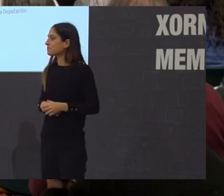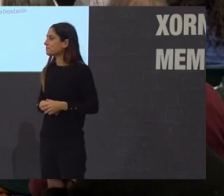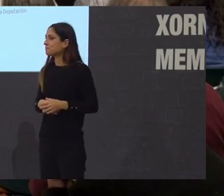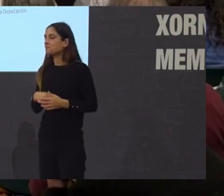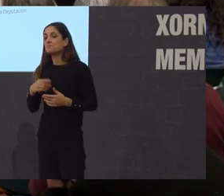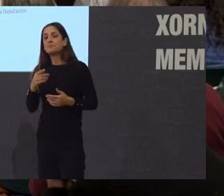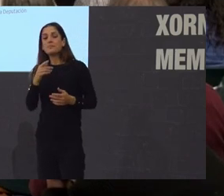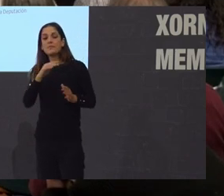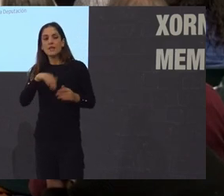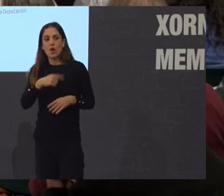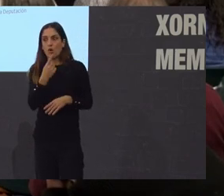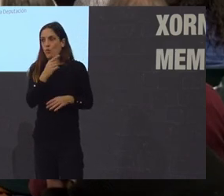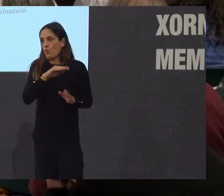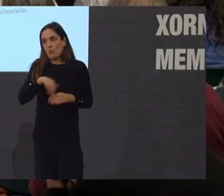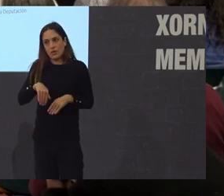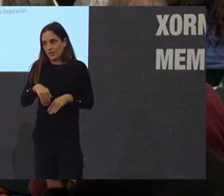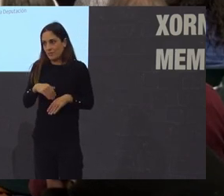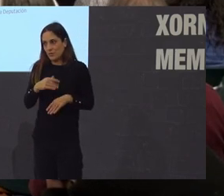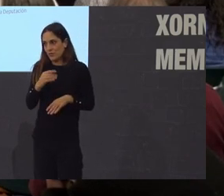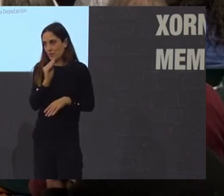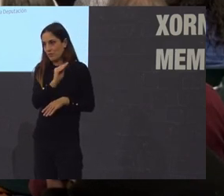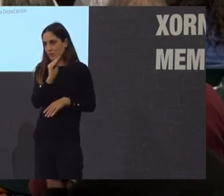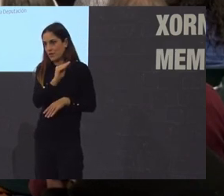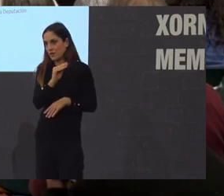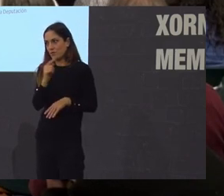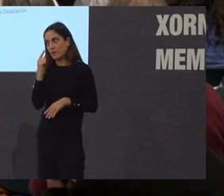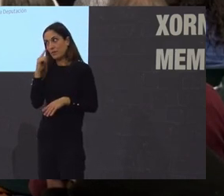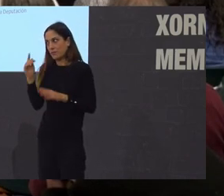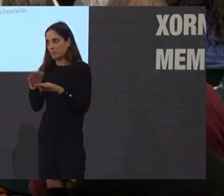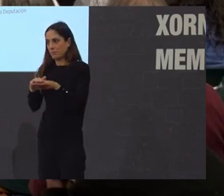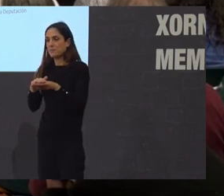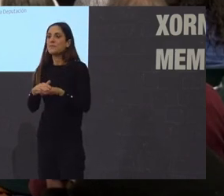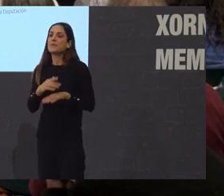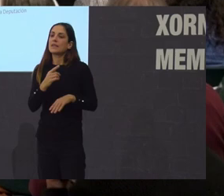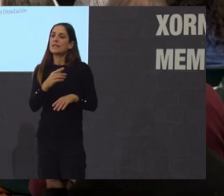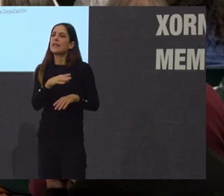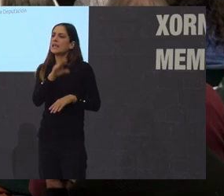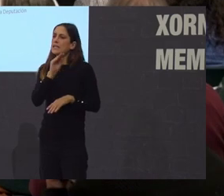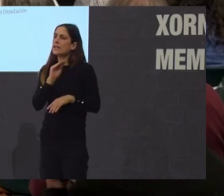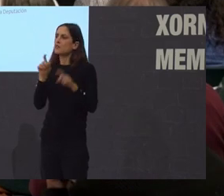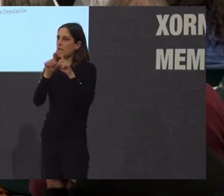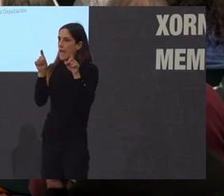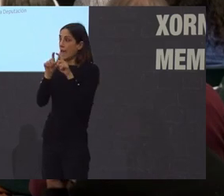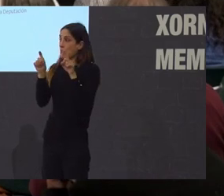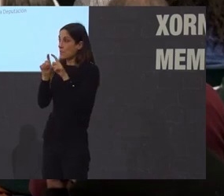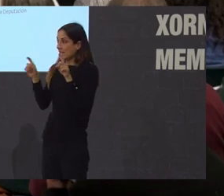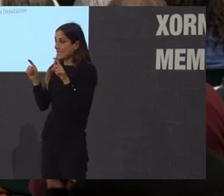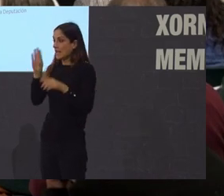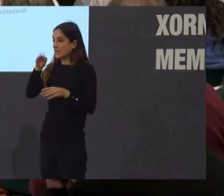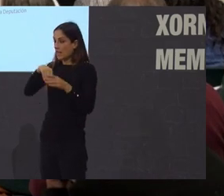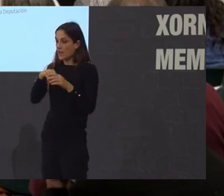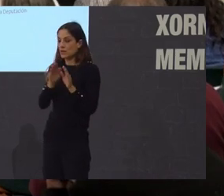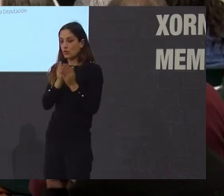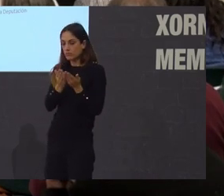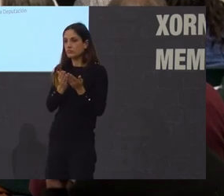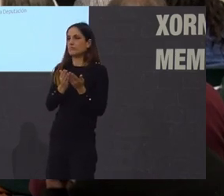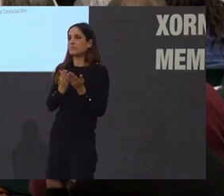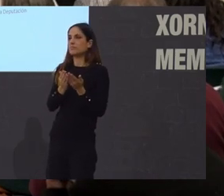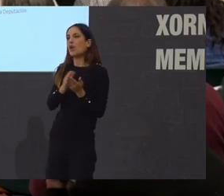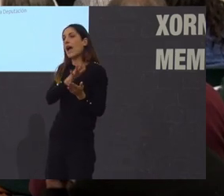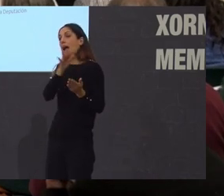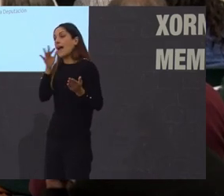también, una última pregunta. Hay, entendemos que moitas máis empresas das que saen reflexadas no libro. Haberá unha segunda